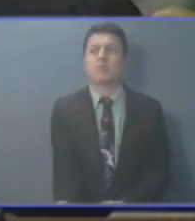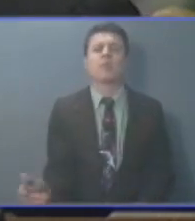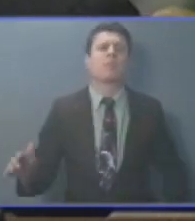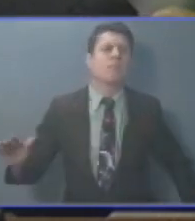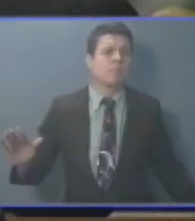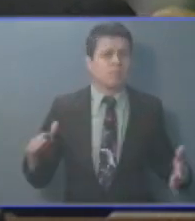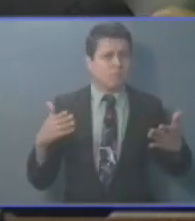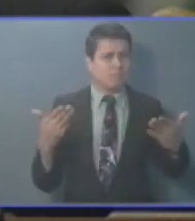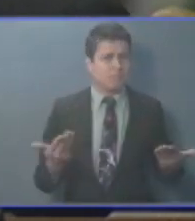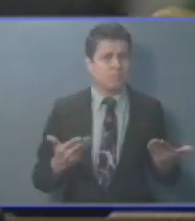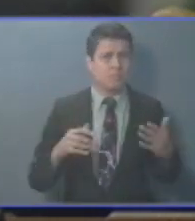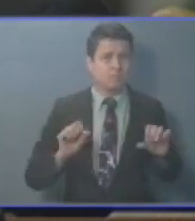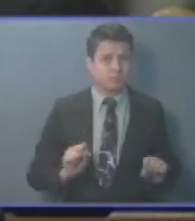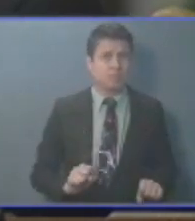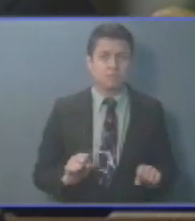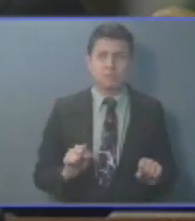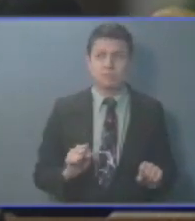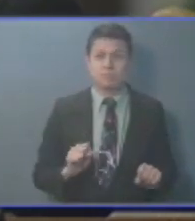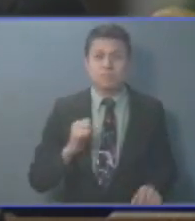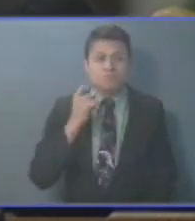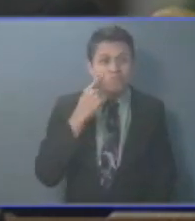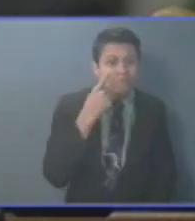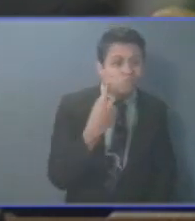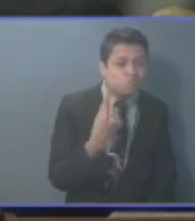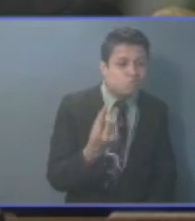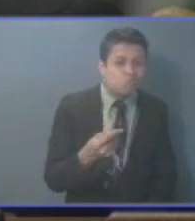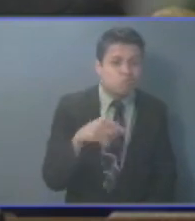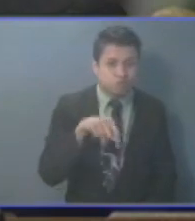ir a buscar